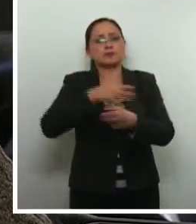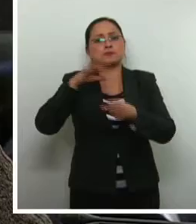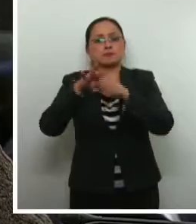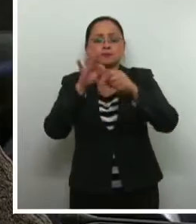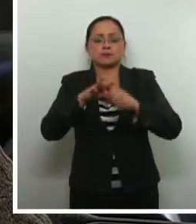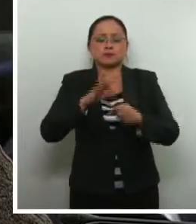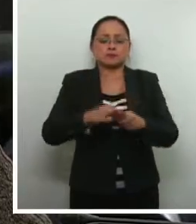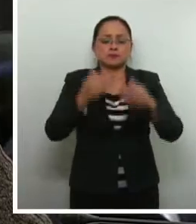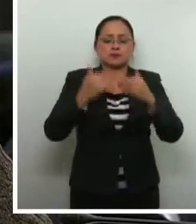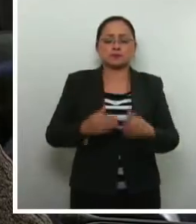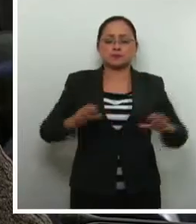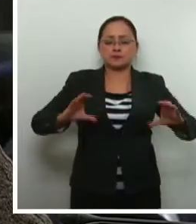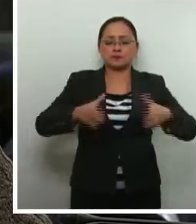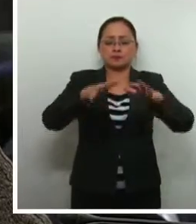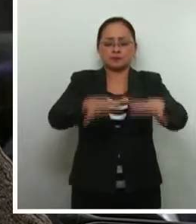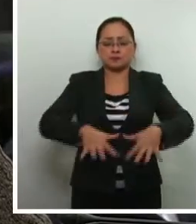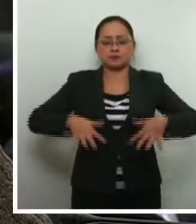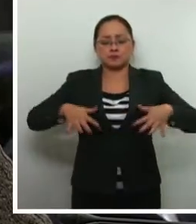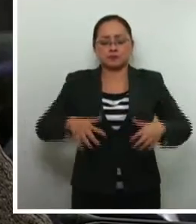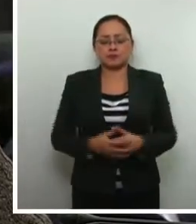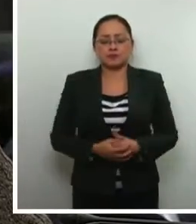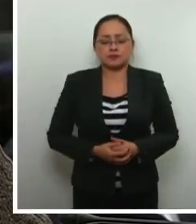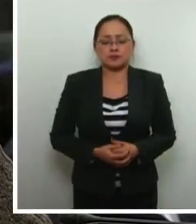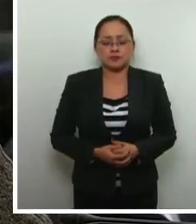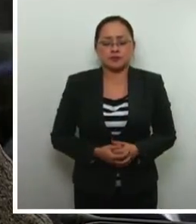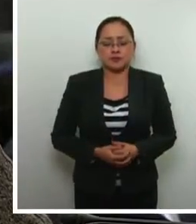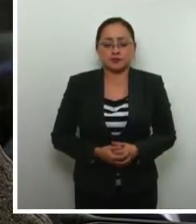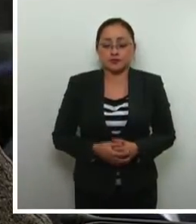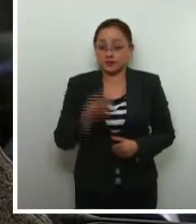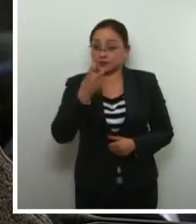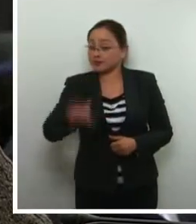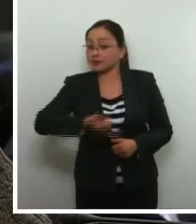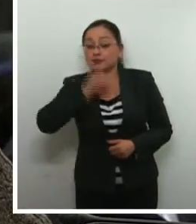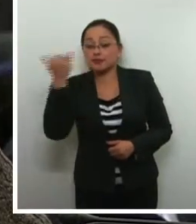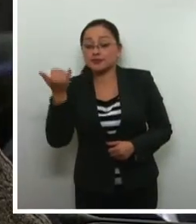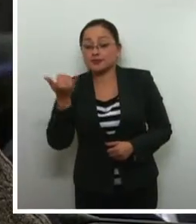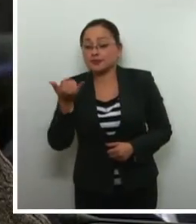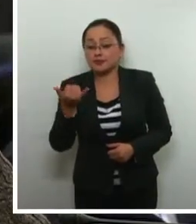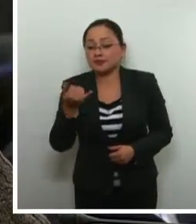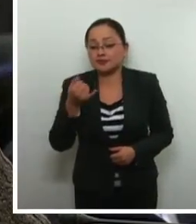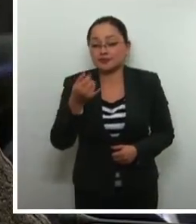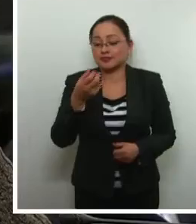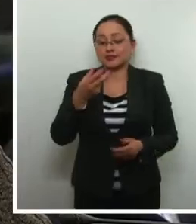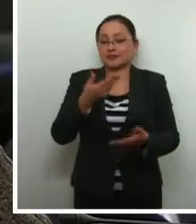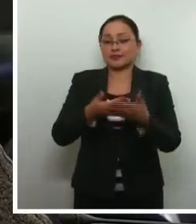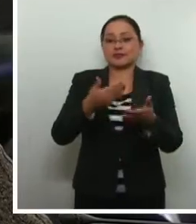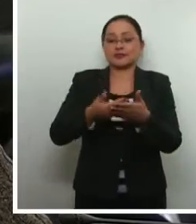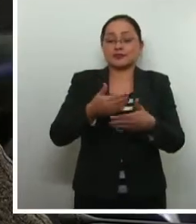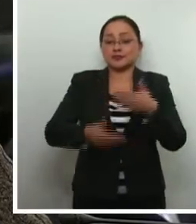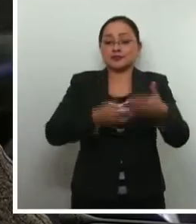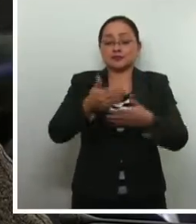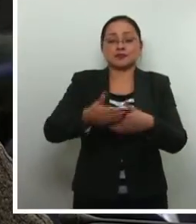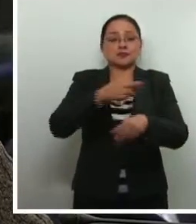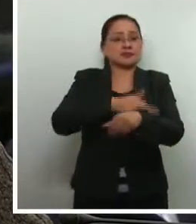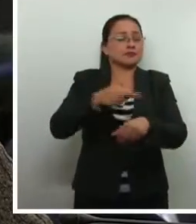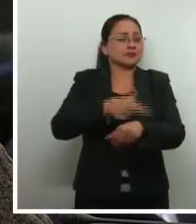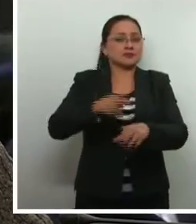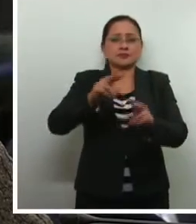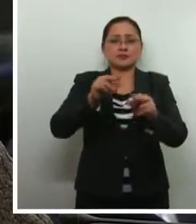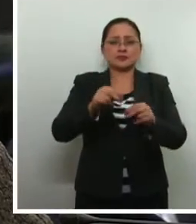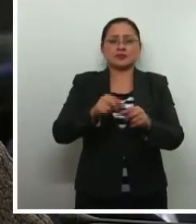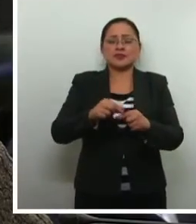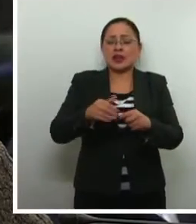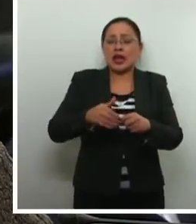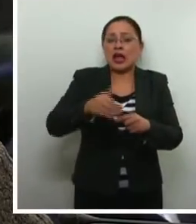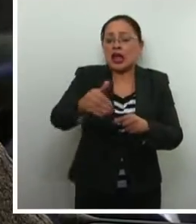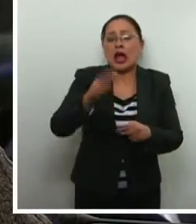votación del constituyente de esta asamblea. Pues este no es un error que tendrá solución para adelante. Ya veremos luego